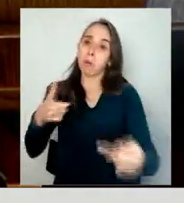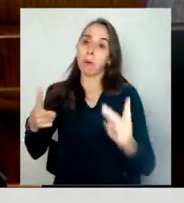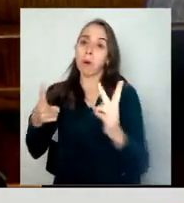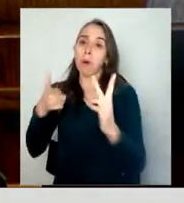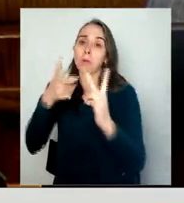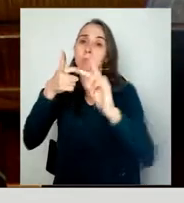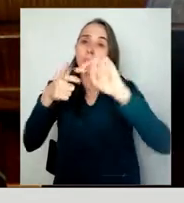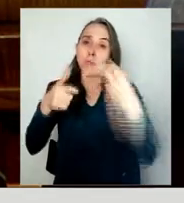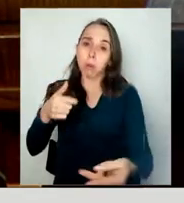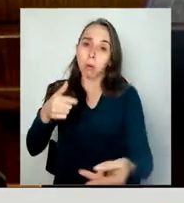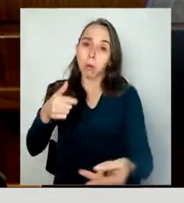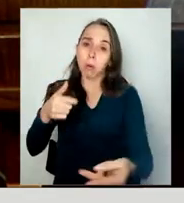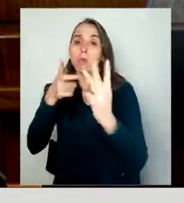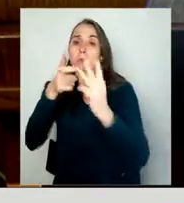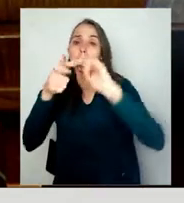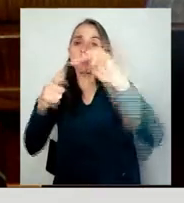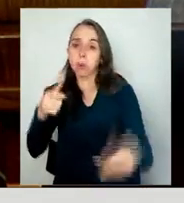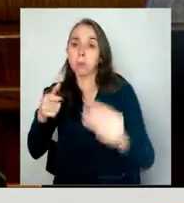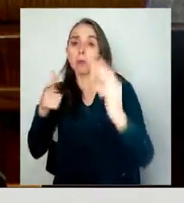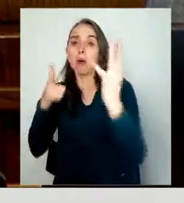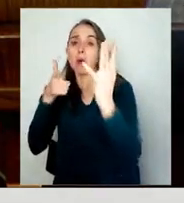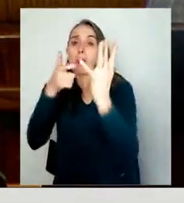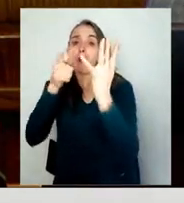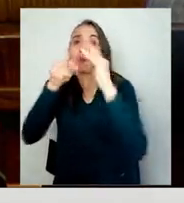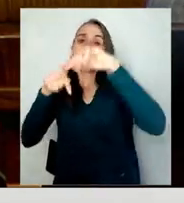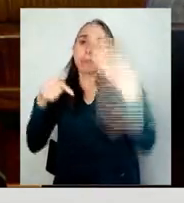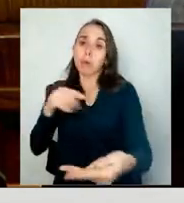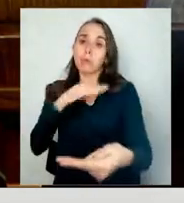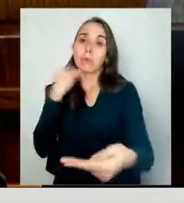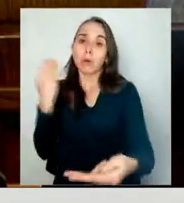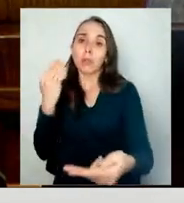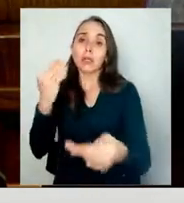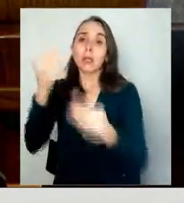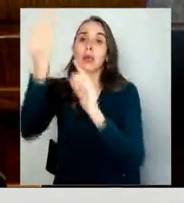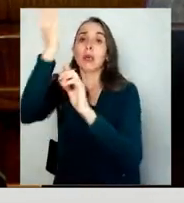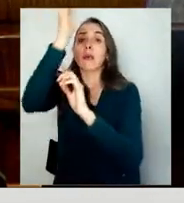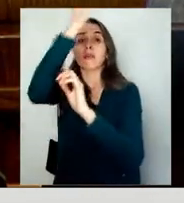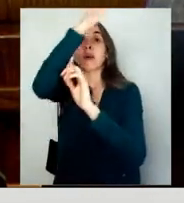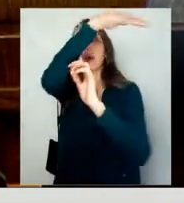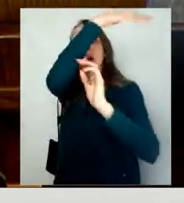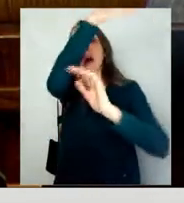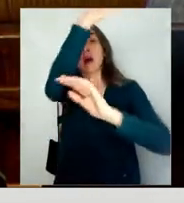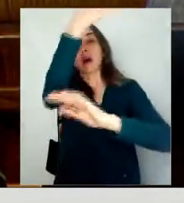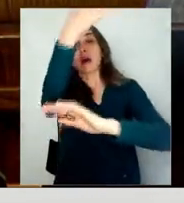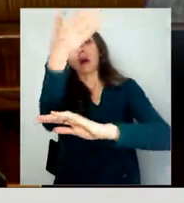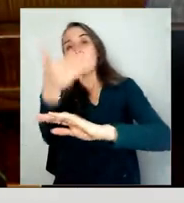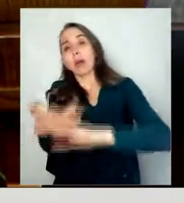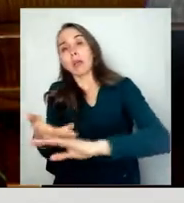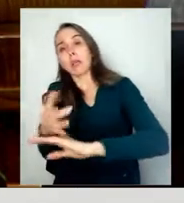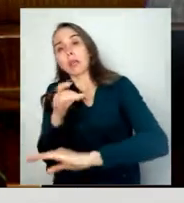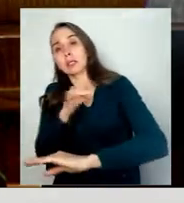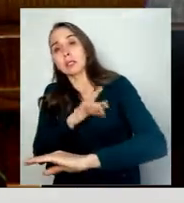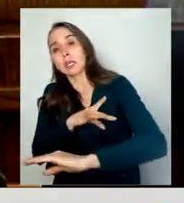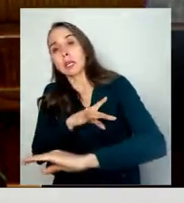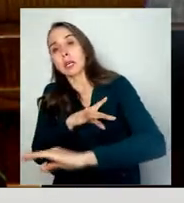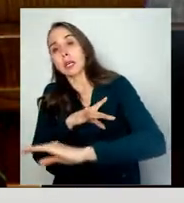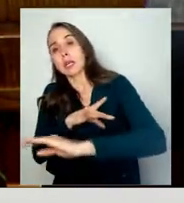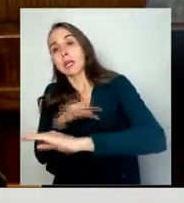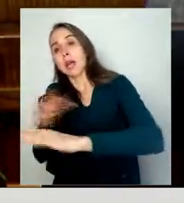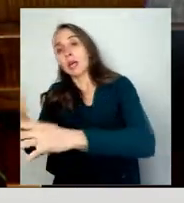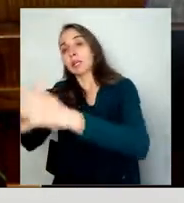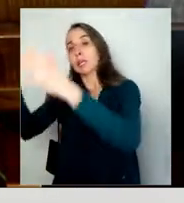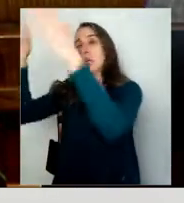después del último de ellos cayó nuestra bandera la que cubrió los cuatro cuerpos